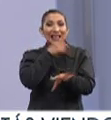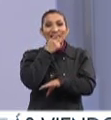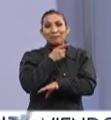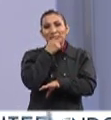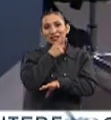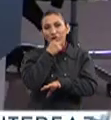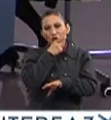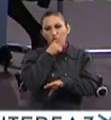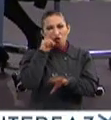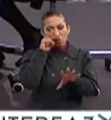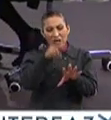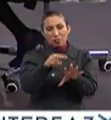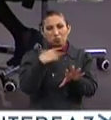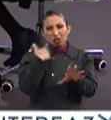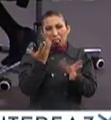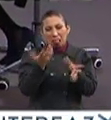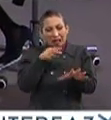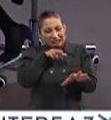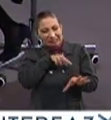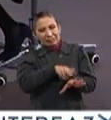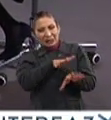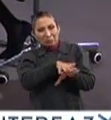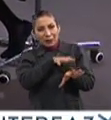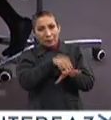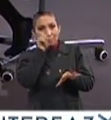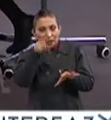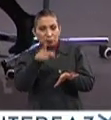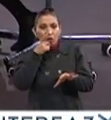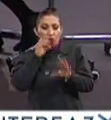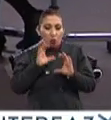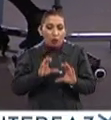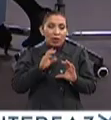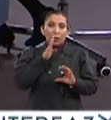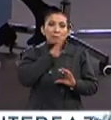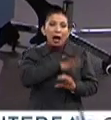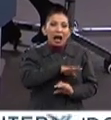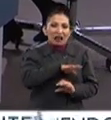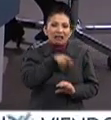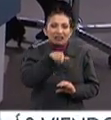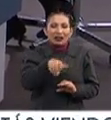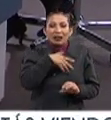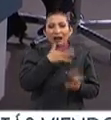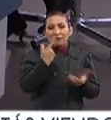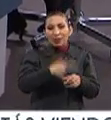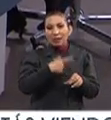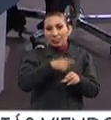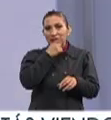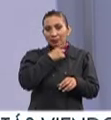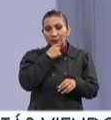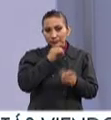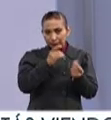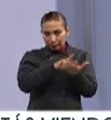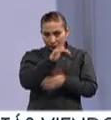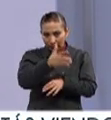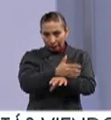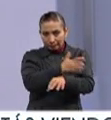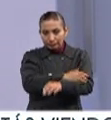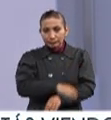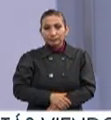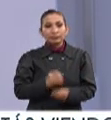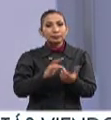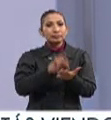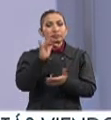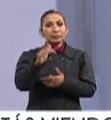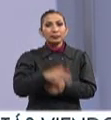diabético, esta condición que se genera por el cuidado inadecuado de esta enfermedad. Muchísimas gracias por estar con nosotros.